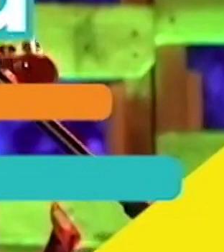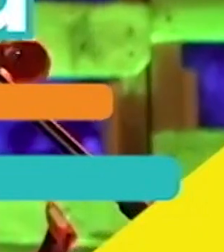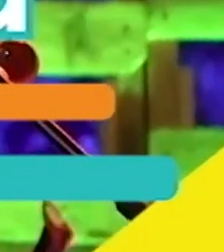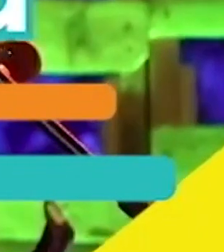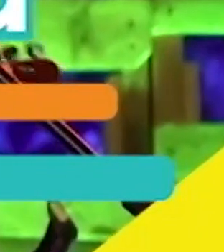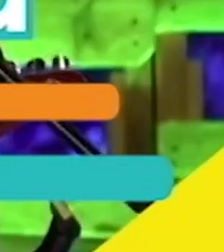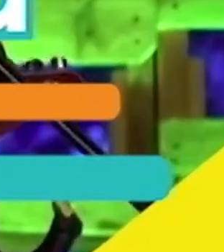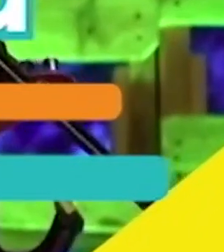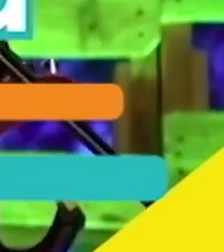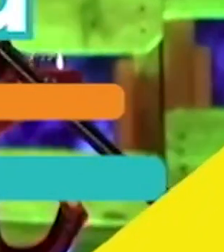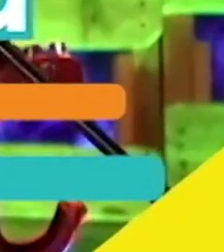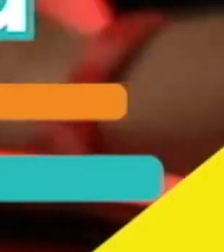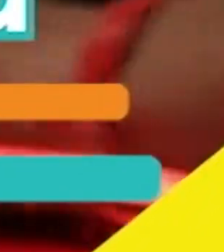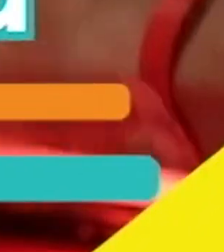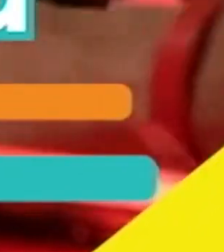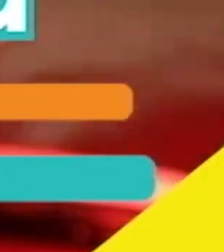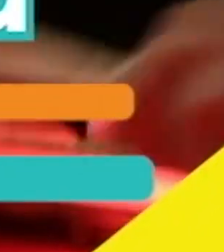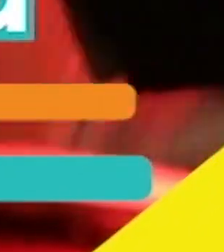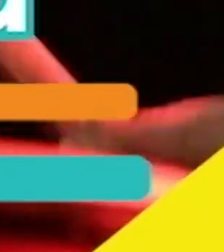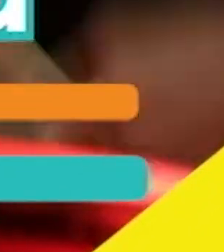electrónica.